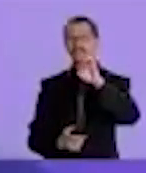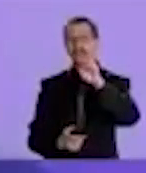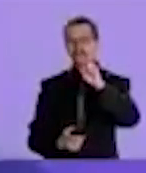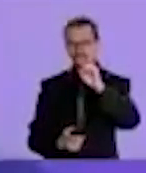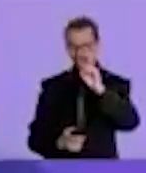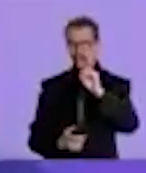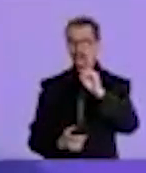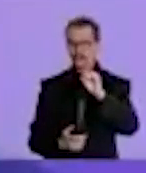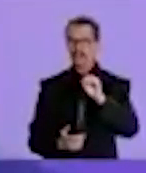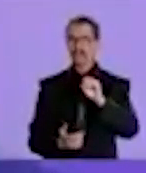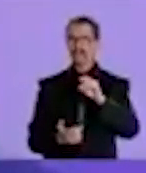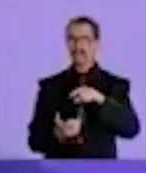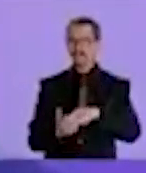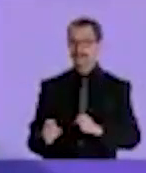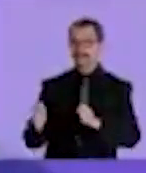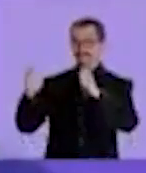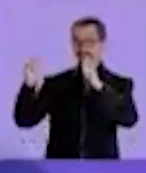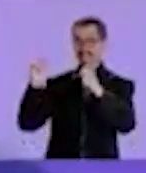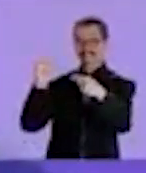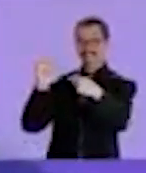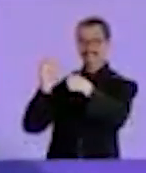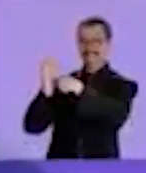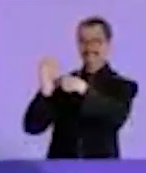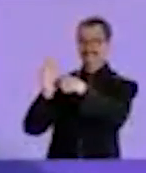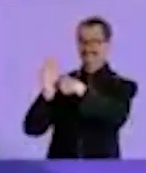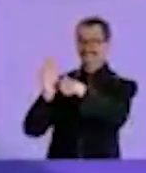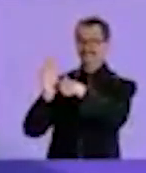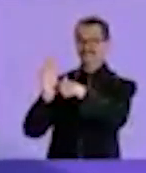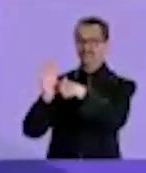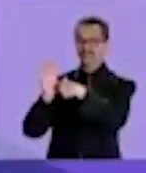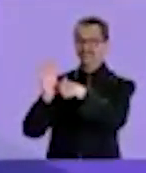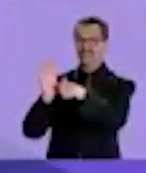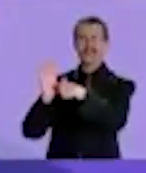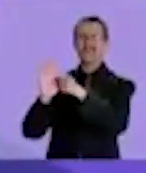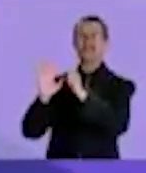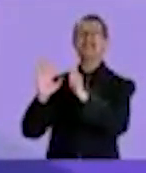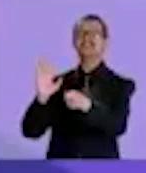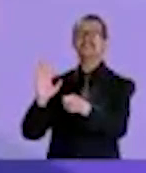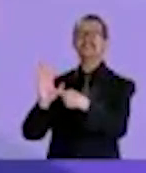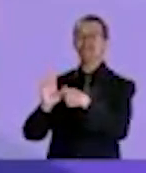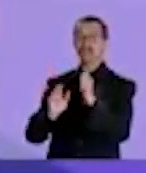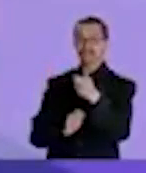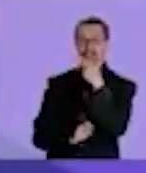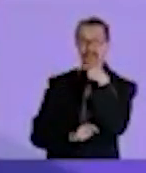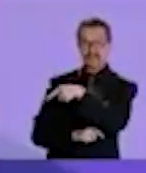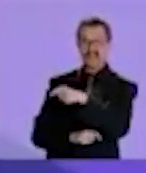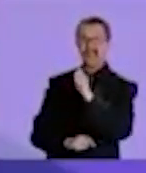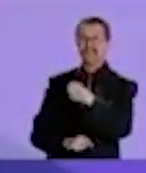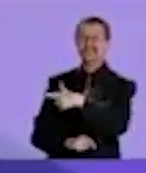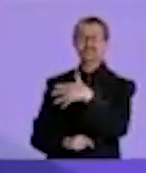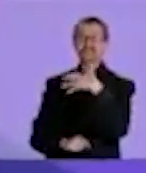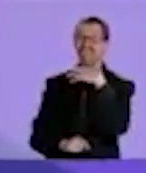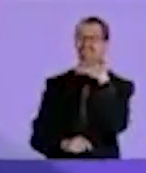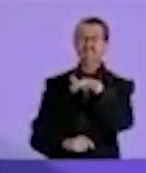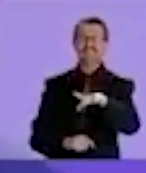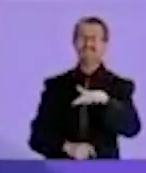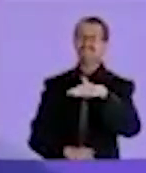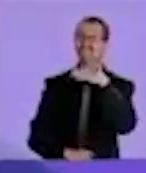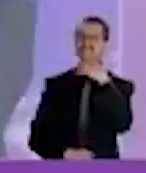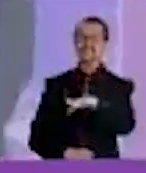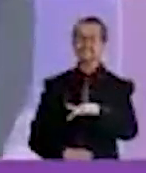para esto la utiliza es un corrupto este señor este